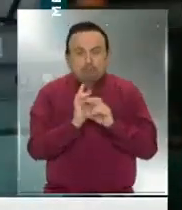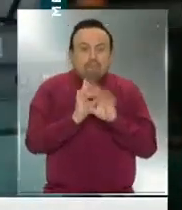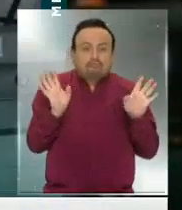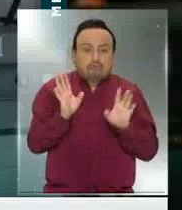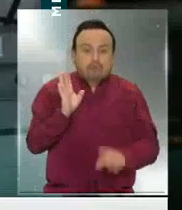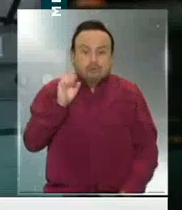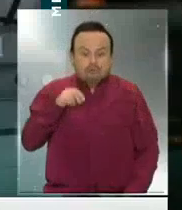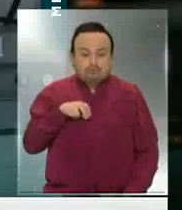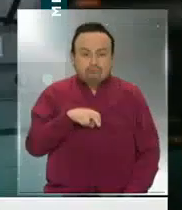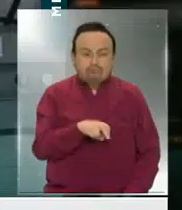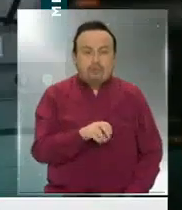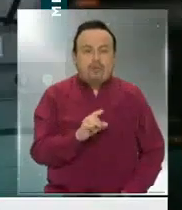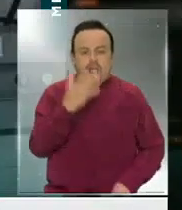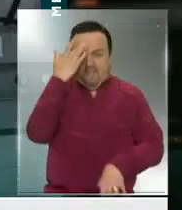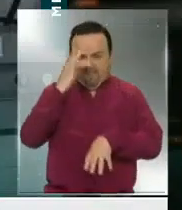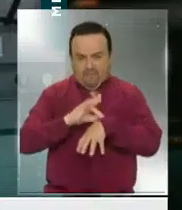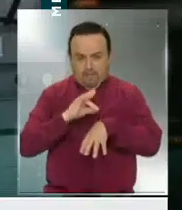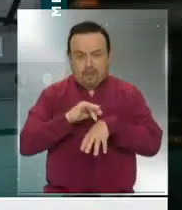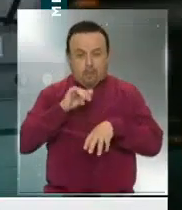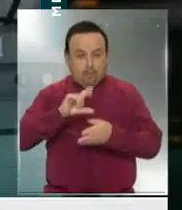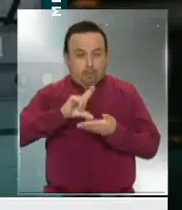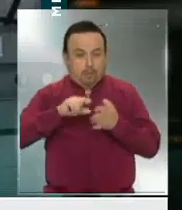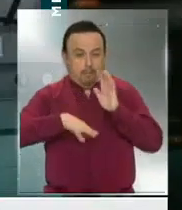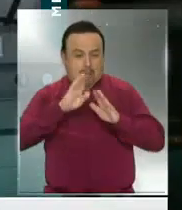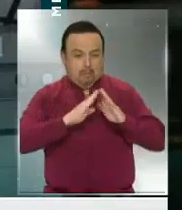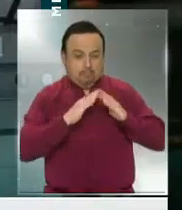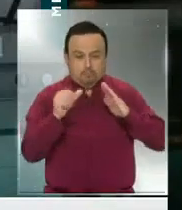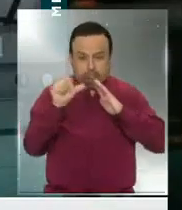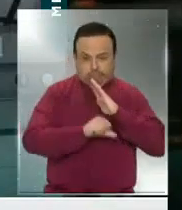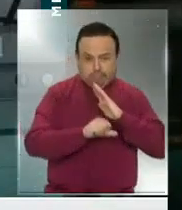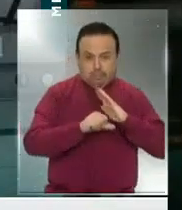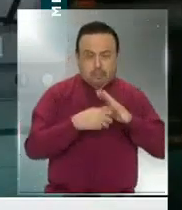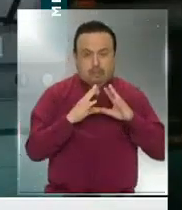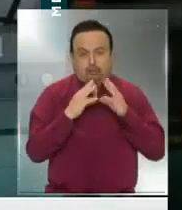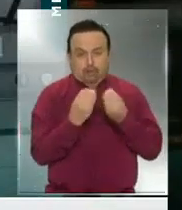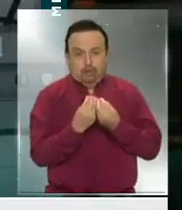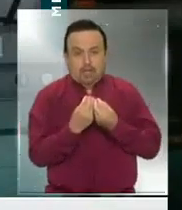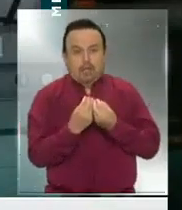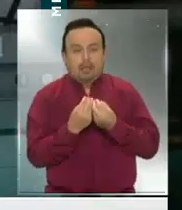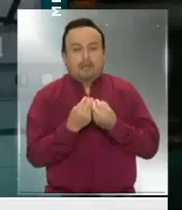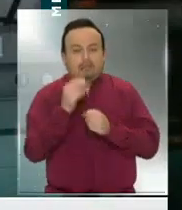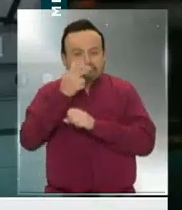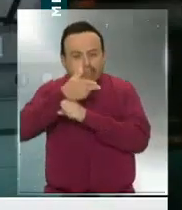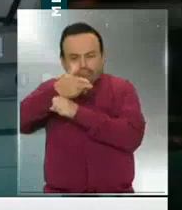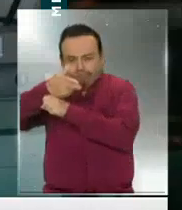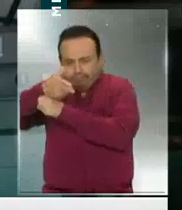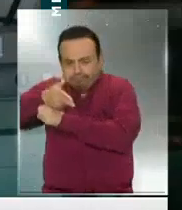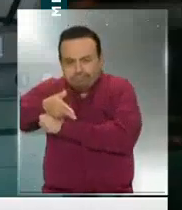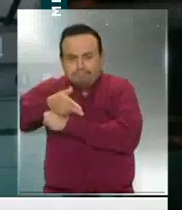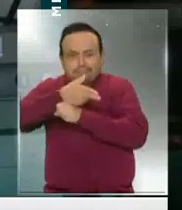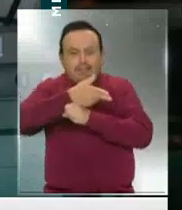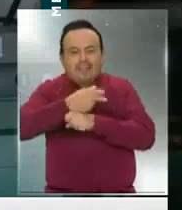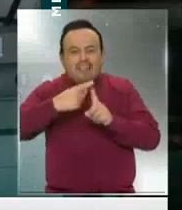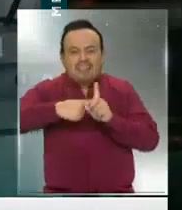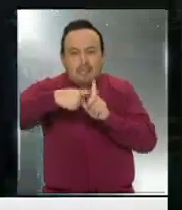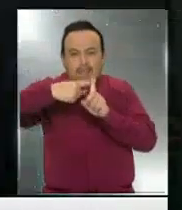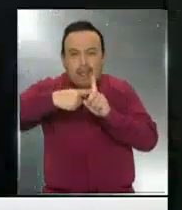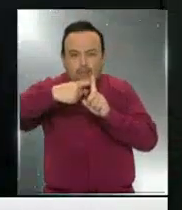enfermos con coronavirus en una zona con cuarentena total, lo que mide obviamente la temperatura. Veamos la nota de Jade Quiñones.